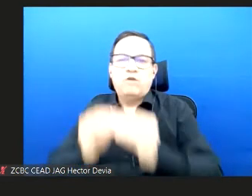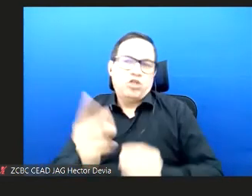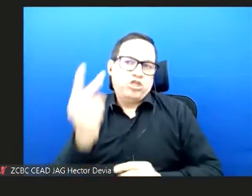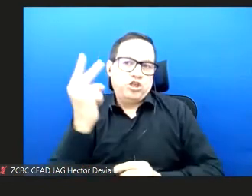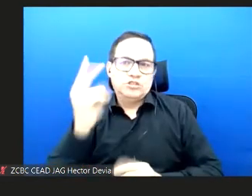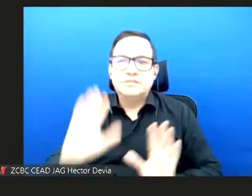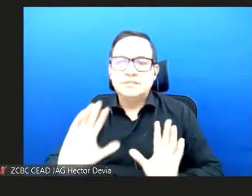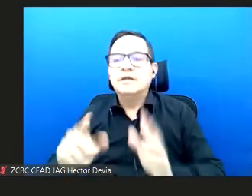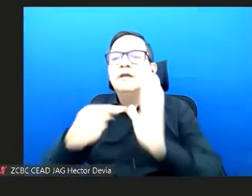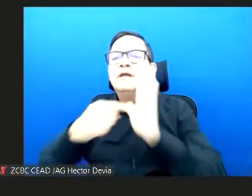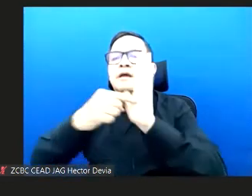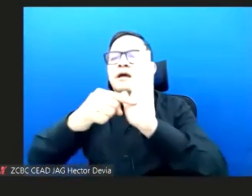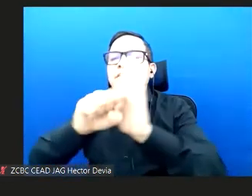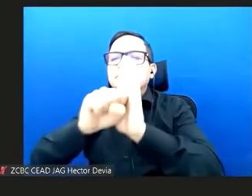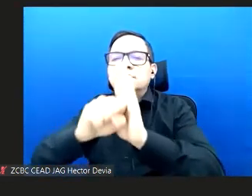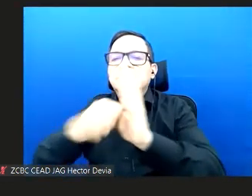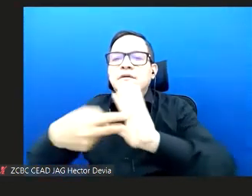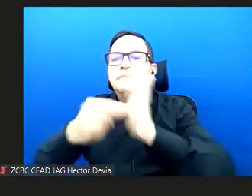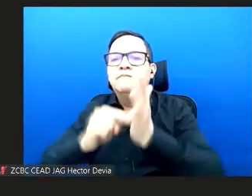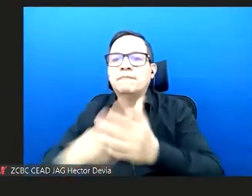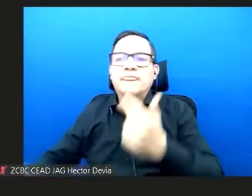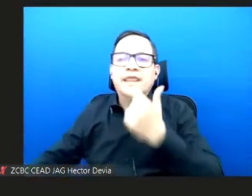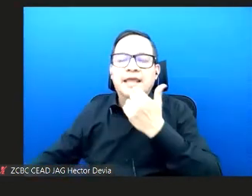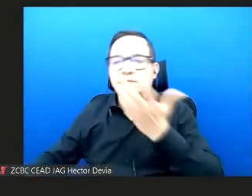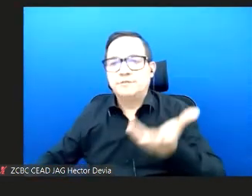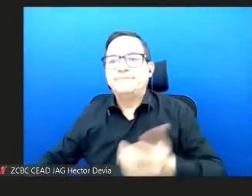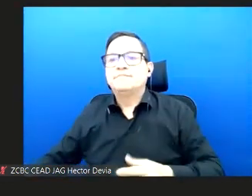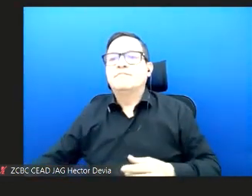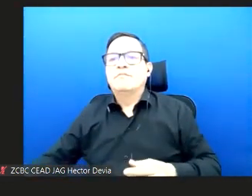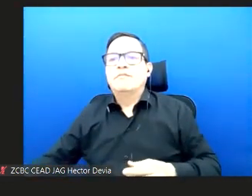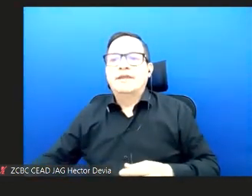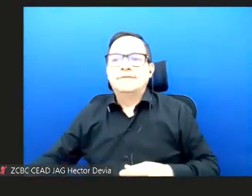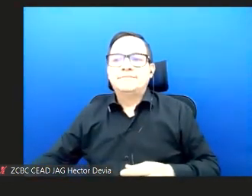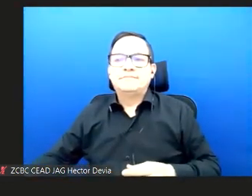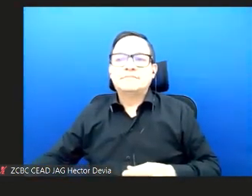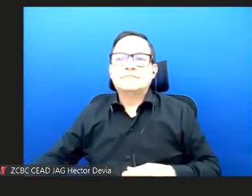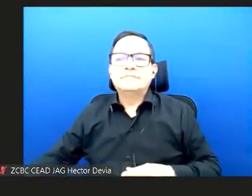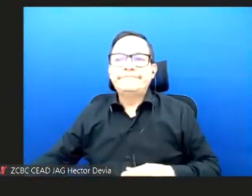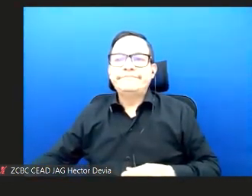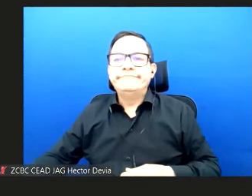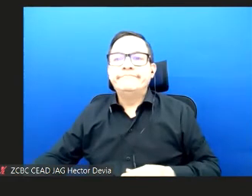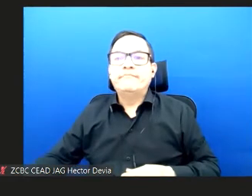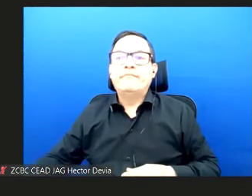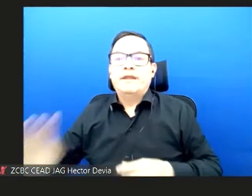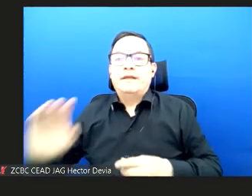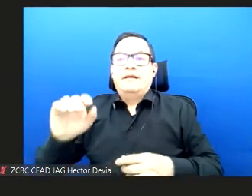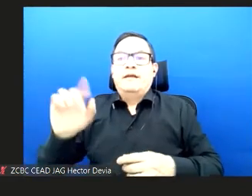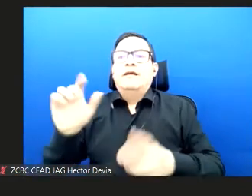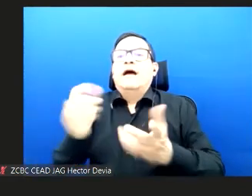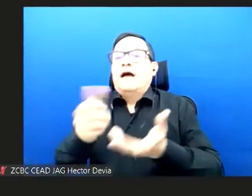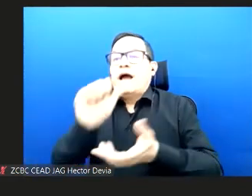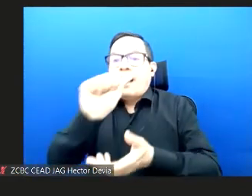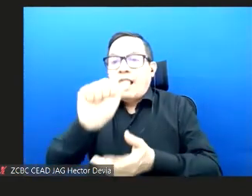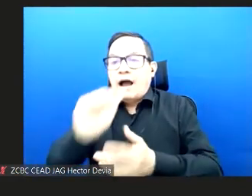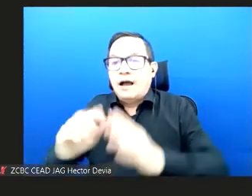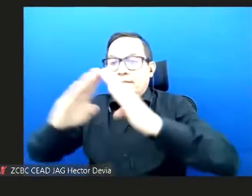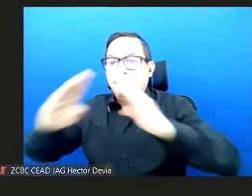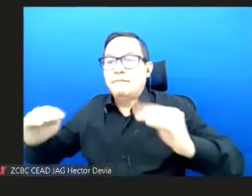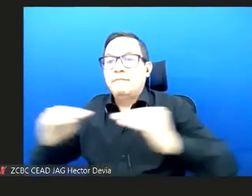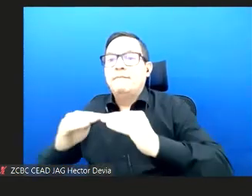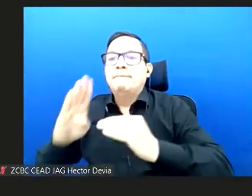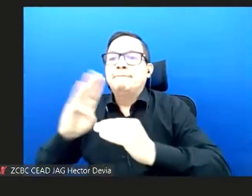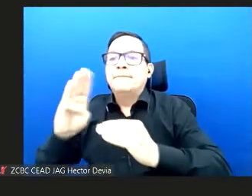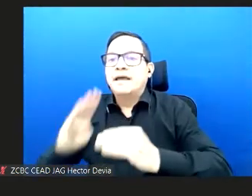Aquí gráficamente podemos como entender un poco mejor. ¿Sí? Entonces vemos el conjunto A, el conjunto B y el conjunto C.